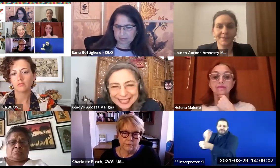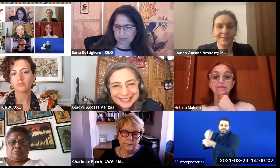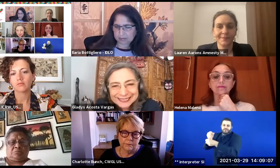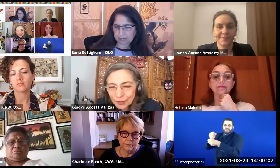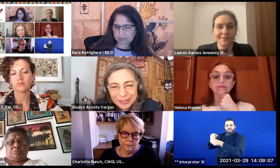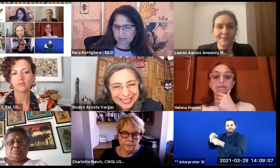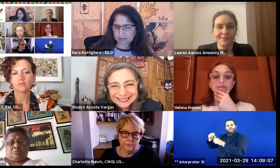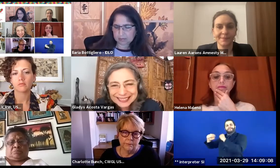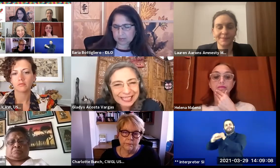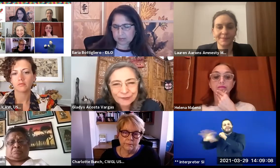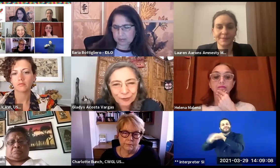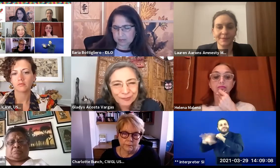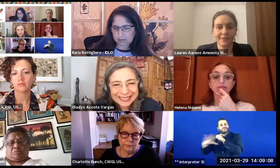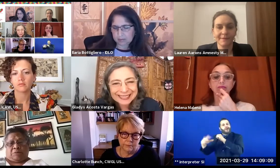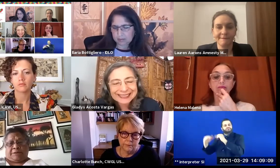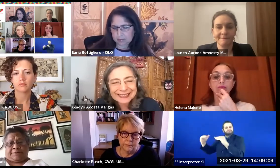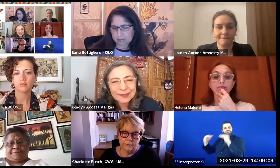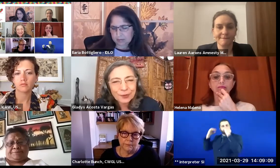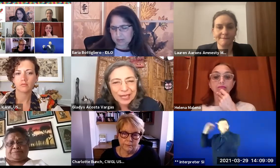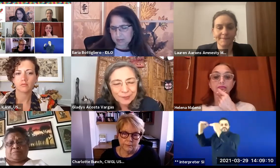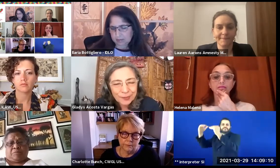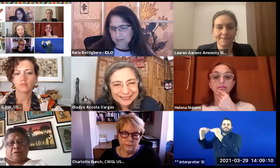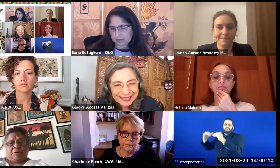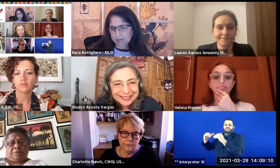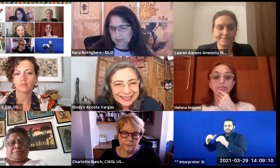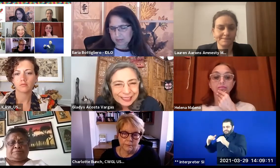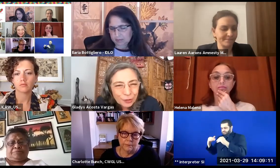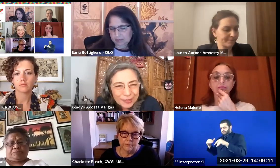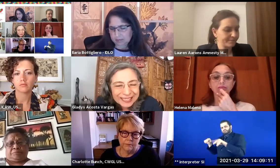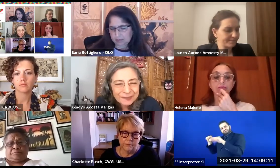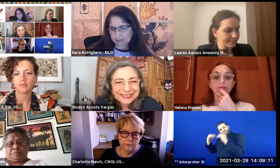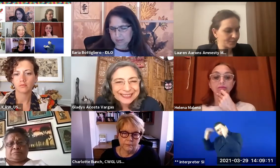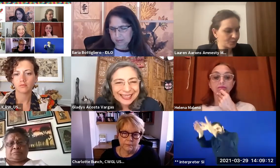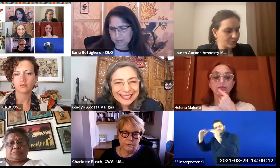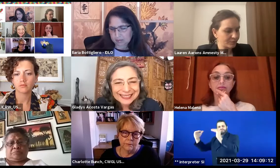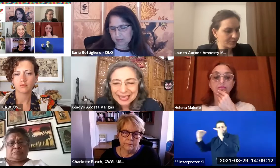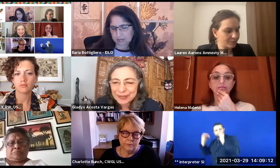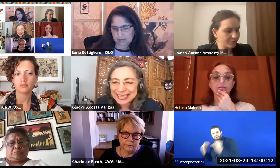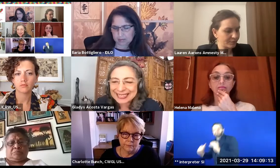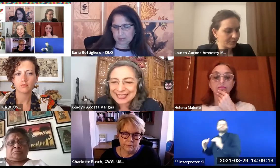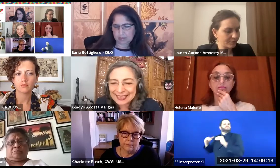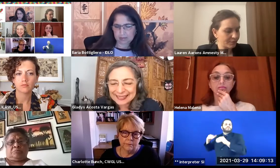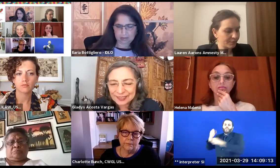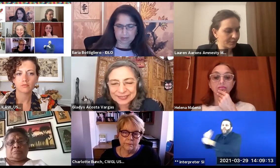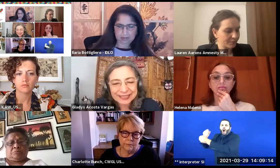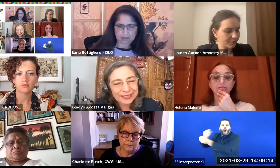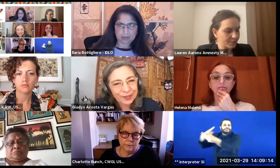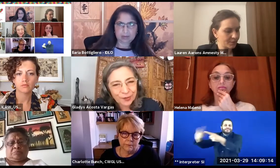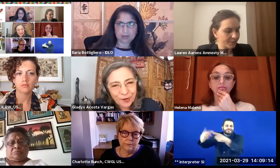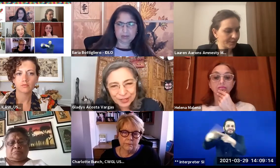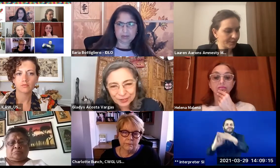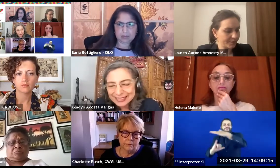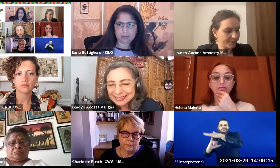Las mujeres están ubicadas en la informalidad, están sobre representadas en la precariedad de los